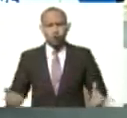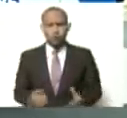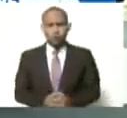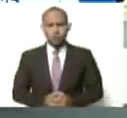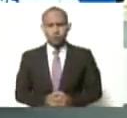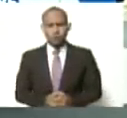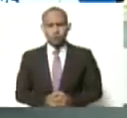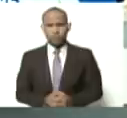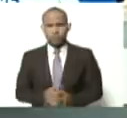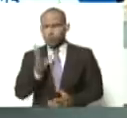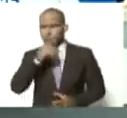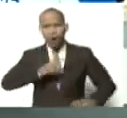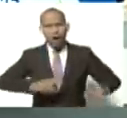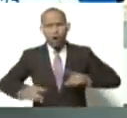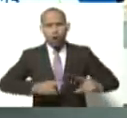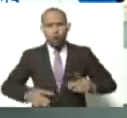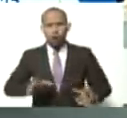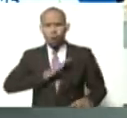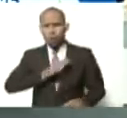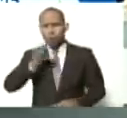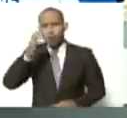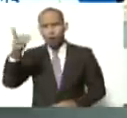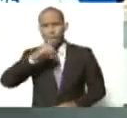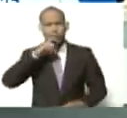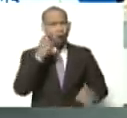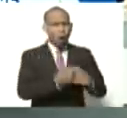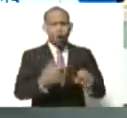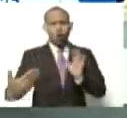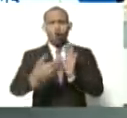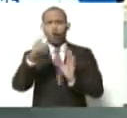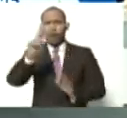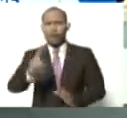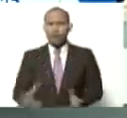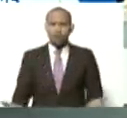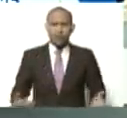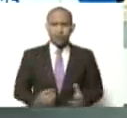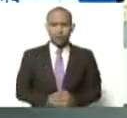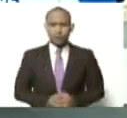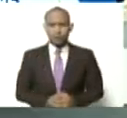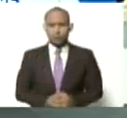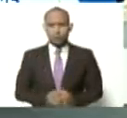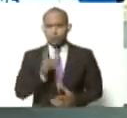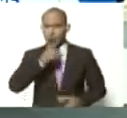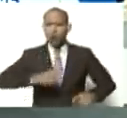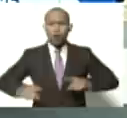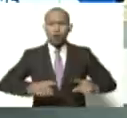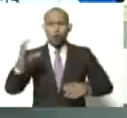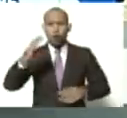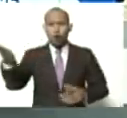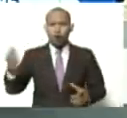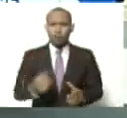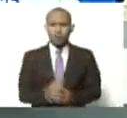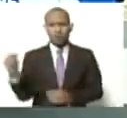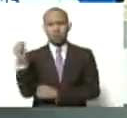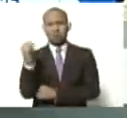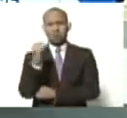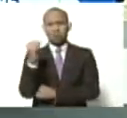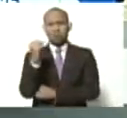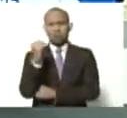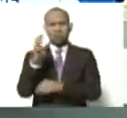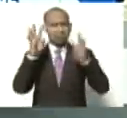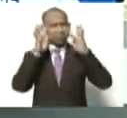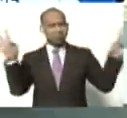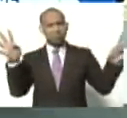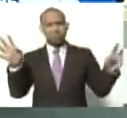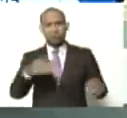las manías terroristas, el odio de Iván Duque contra Venezuela. No hay quien lo controle. No hay quien le ponga un parado a Iván